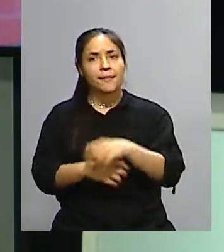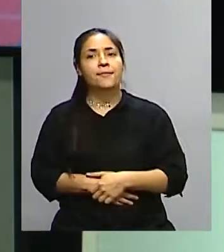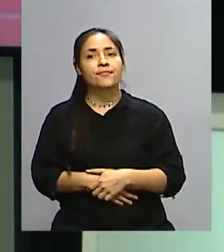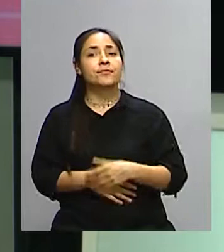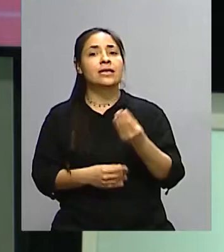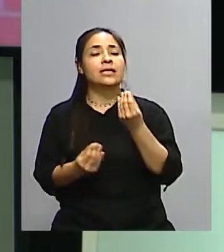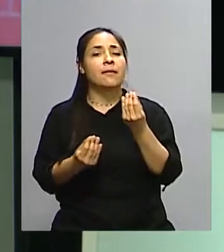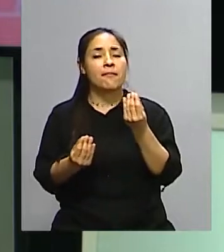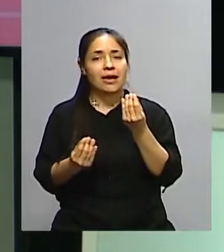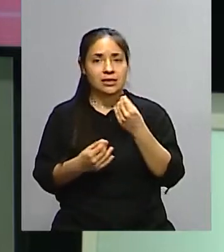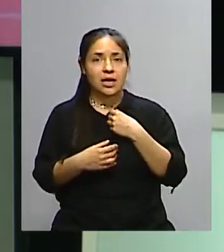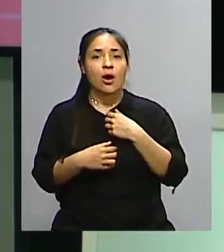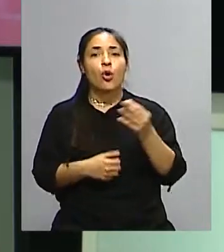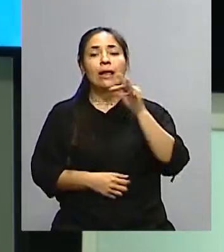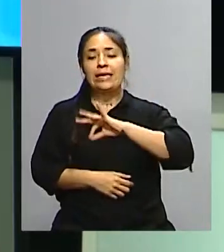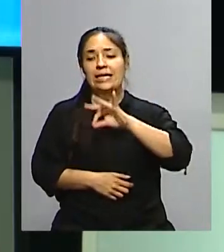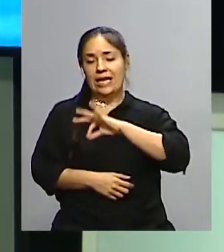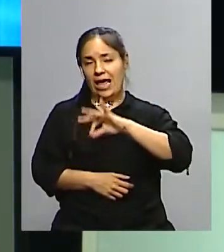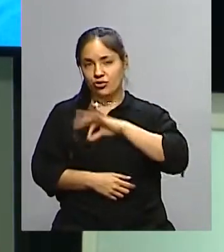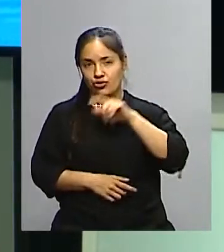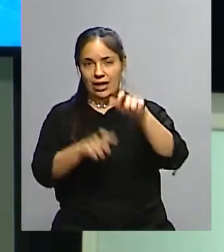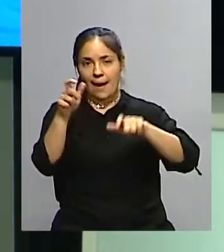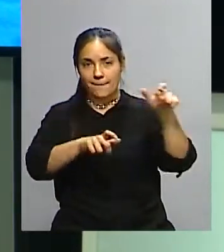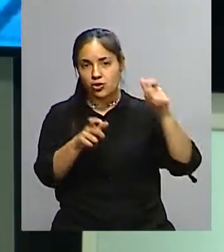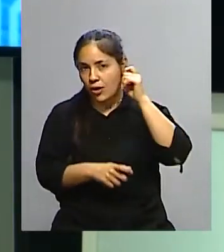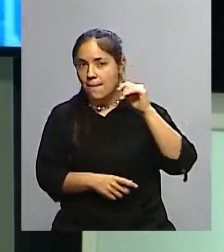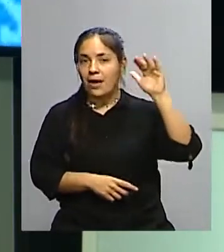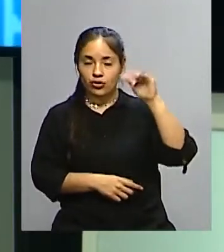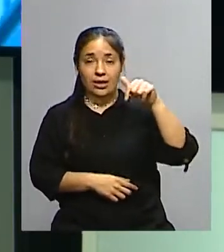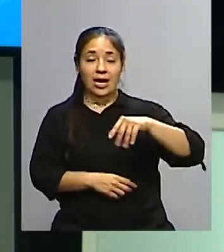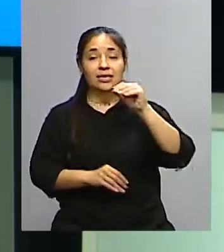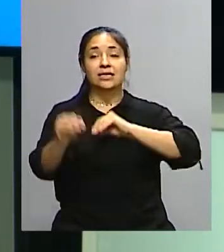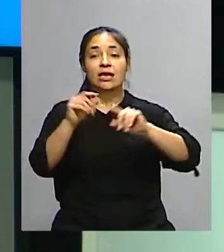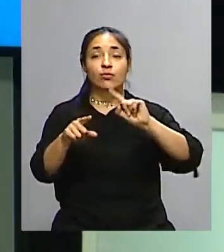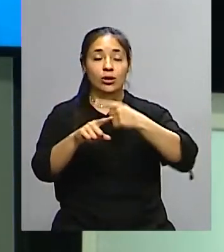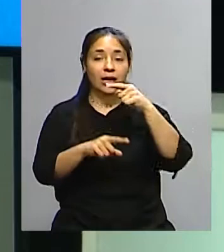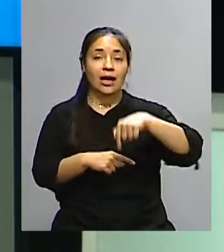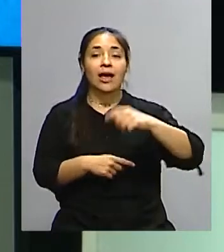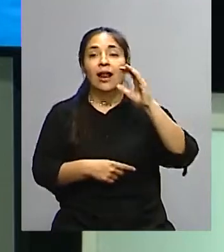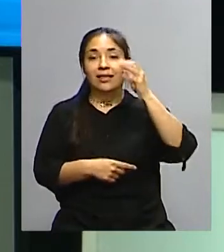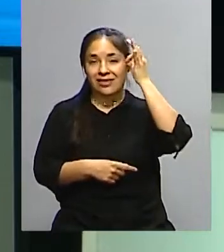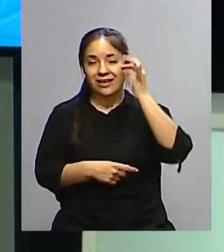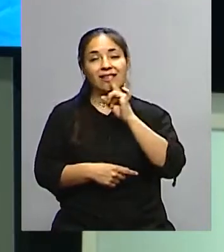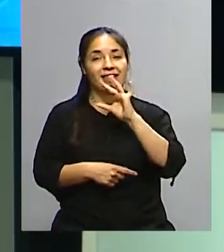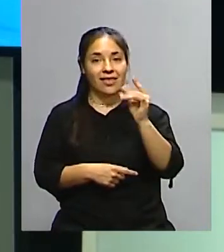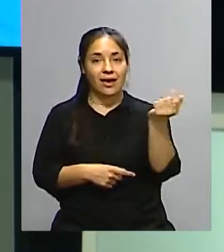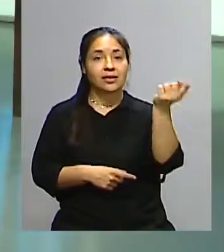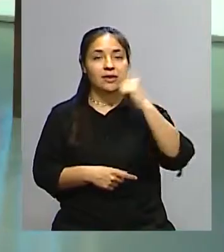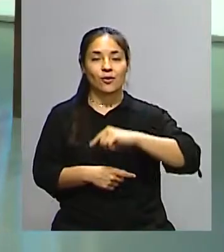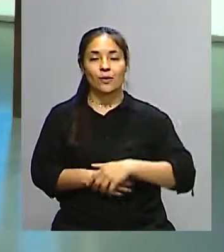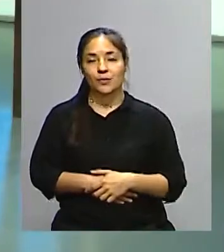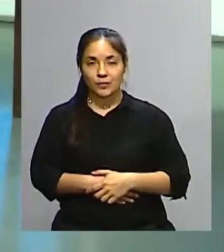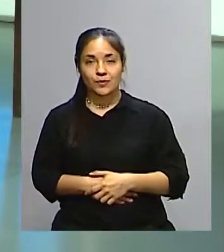qué sucede con los ingresos en general de las personas mayores. Estamos en Chat Político, aquí en el 30 de la TDA. Ya regresamos.